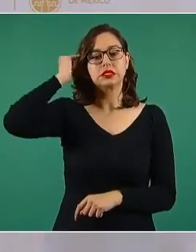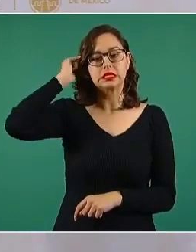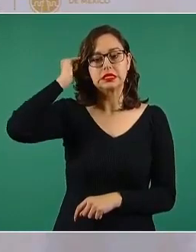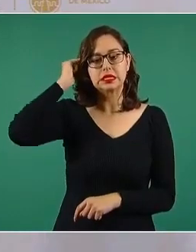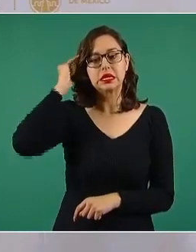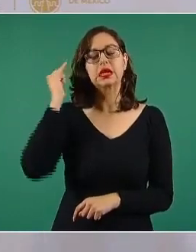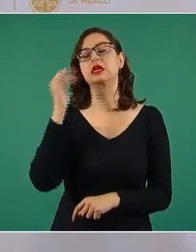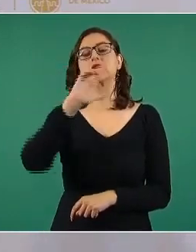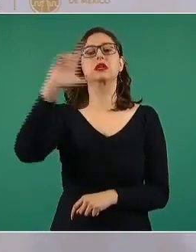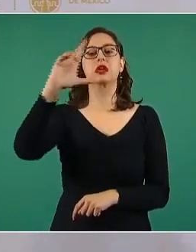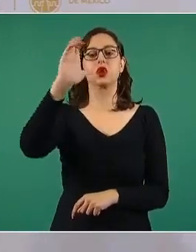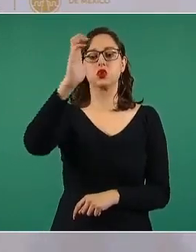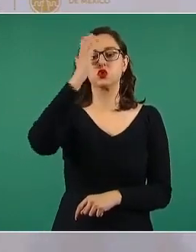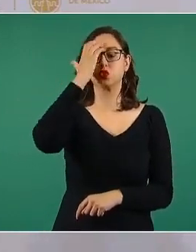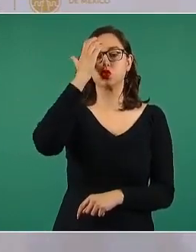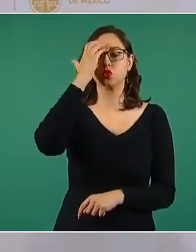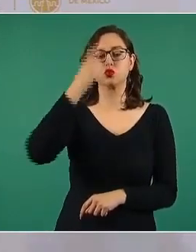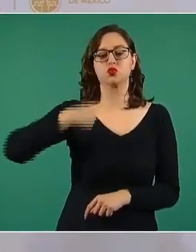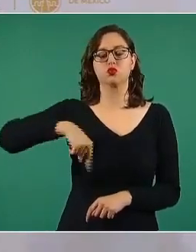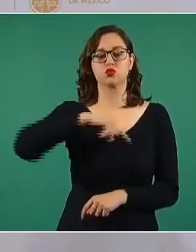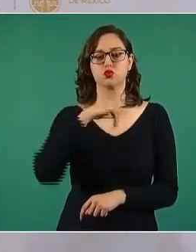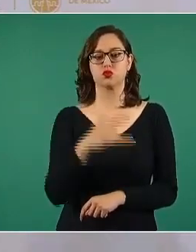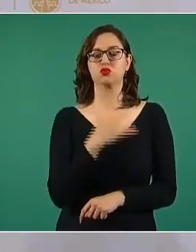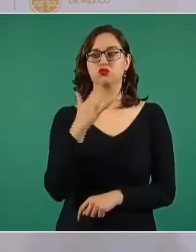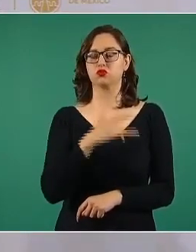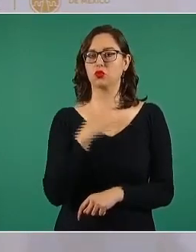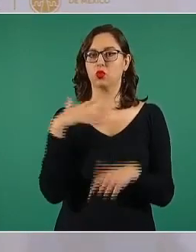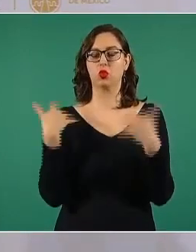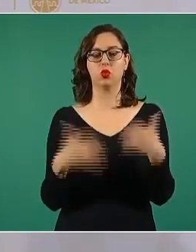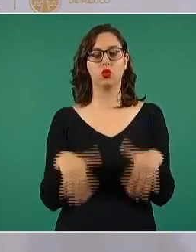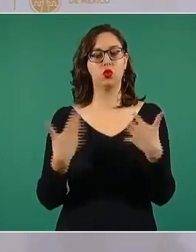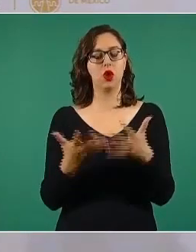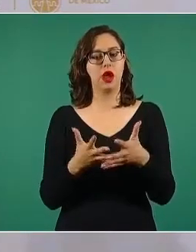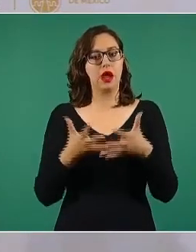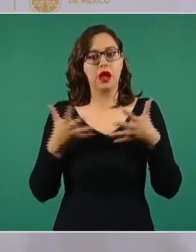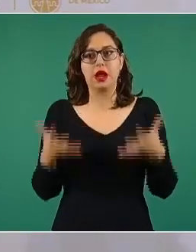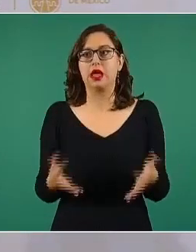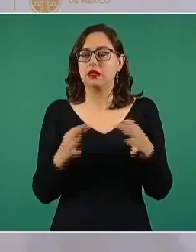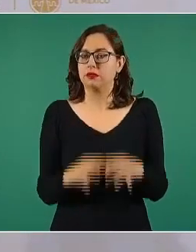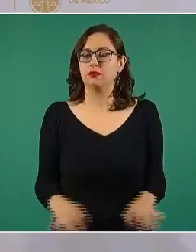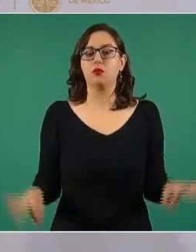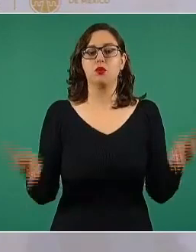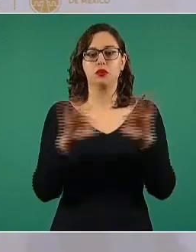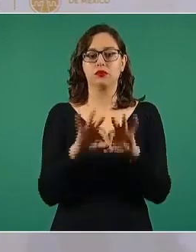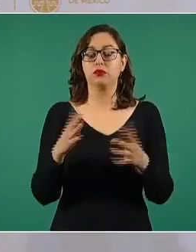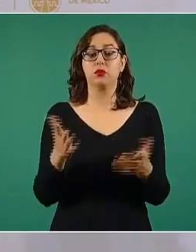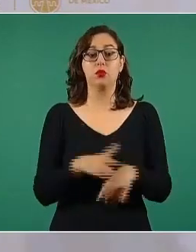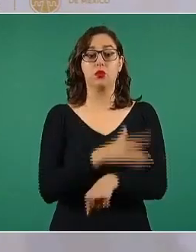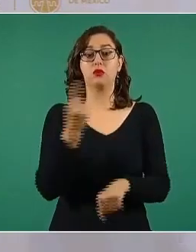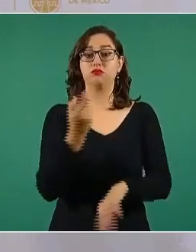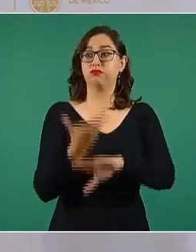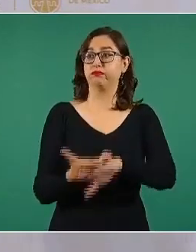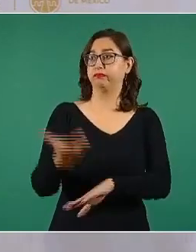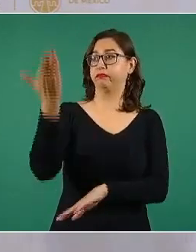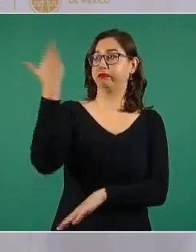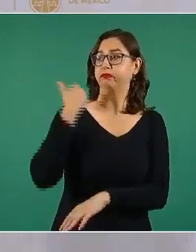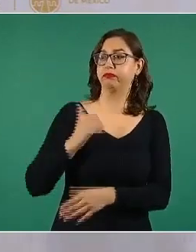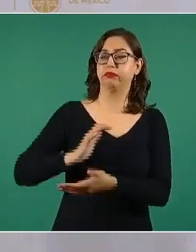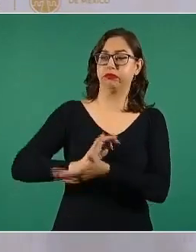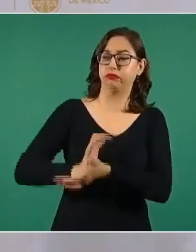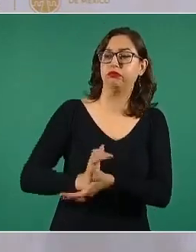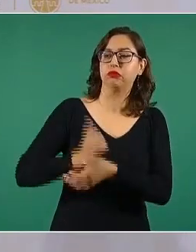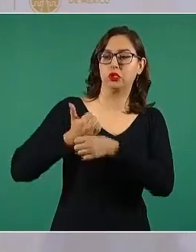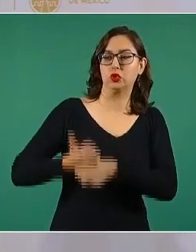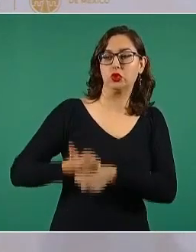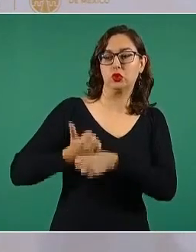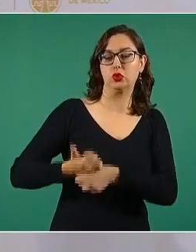un gran momento para sobrellevar los obstáculos de la opresión desde el inicio de nuestra historia. También intentamos